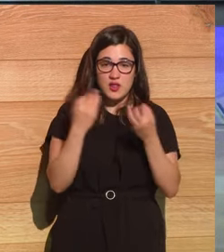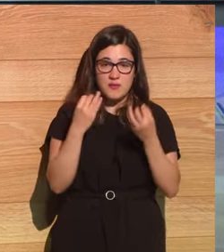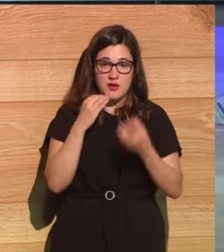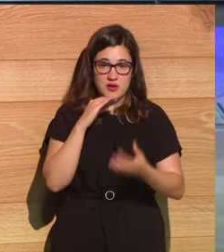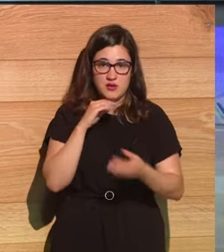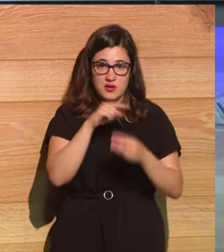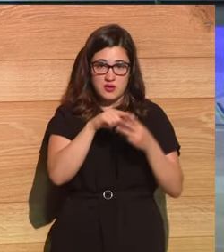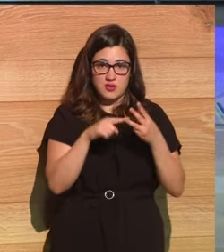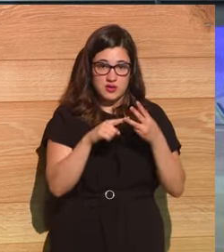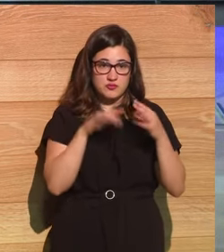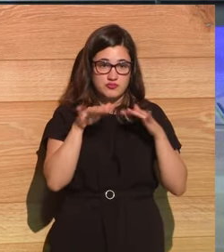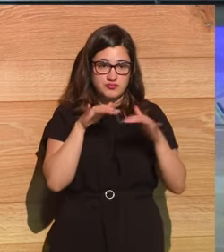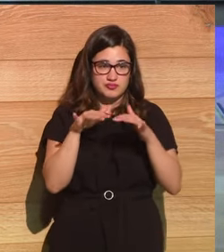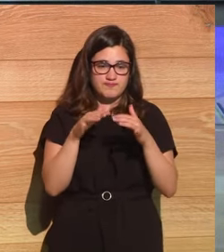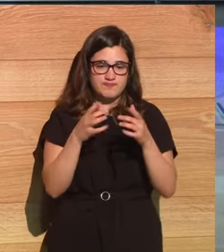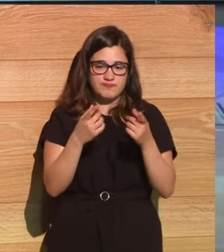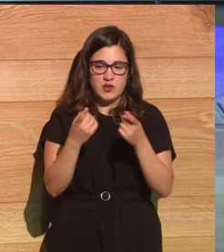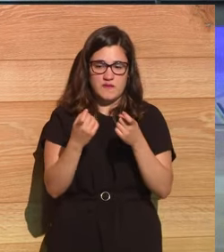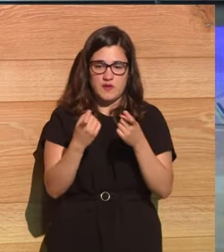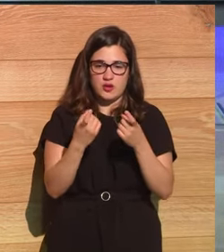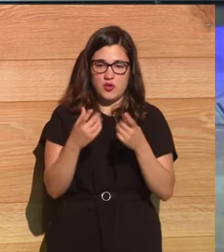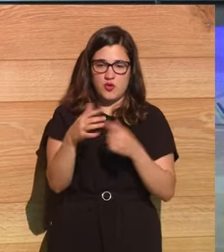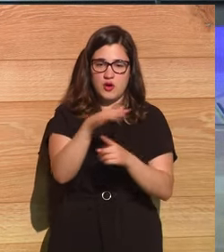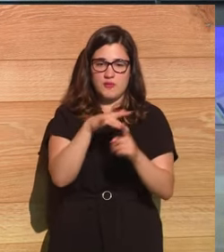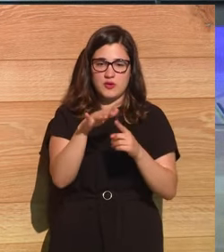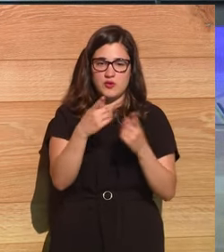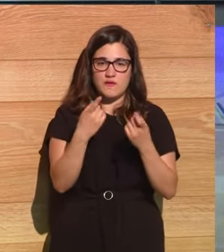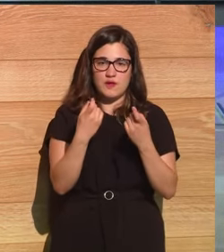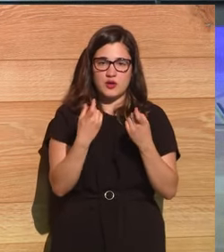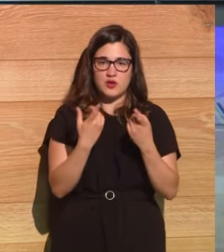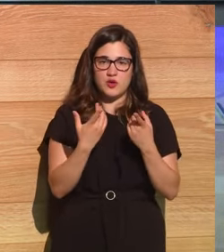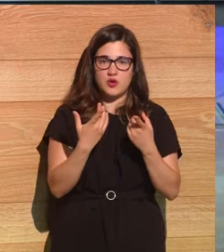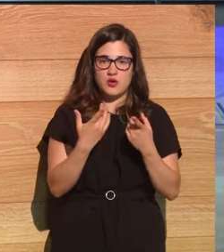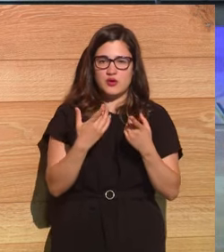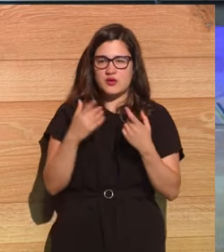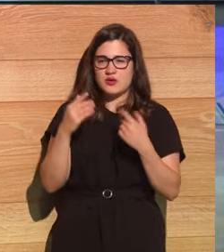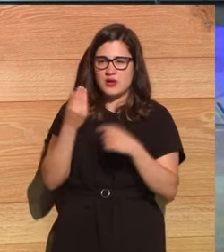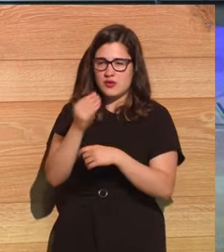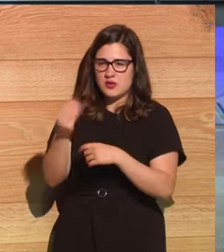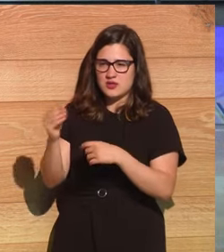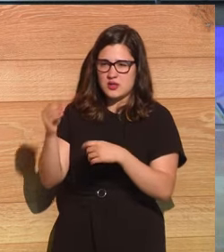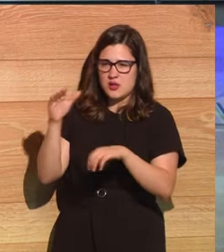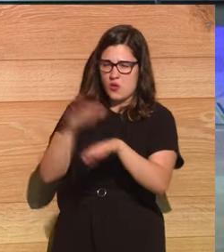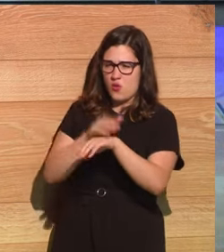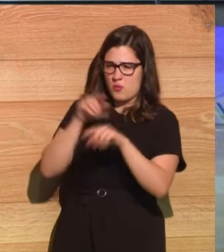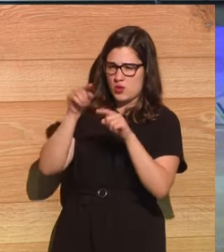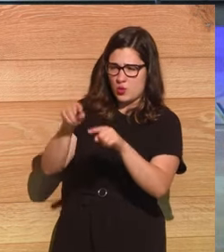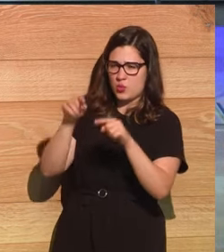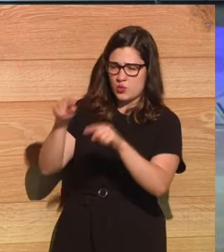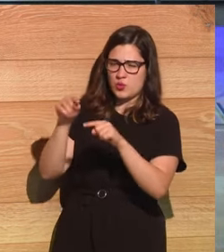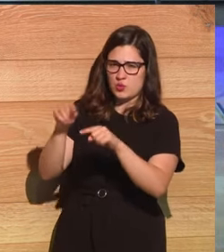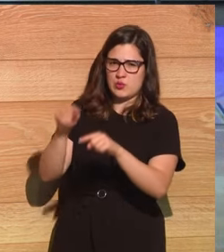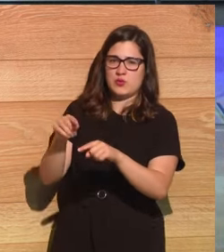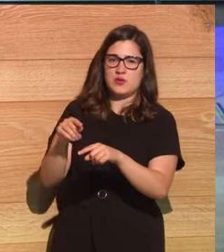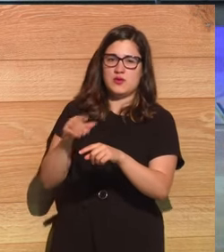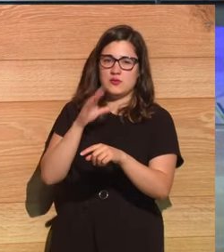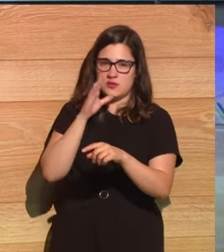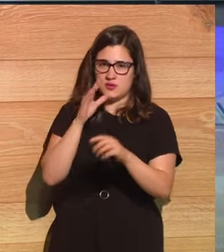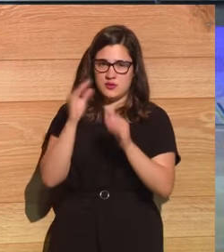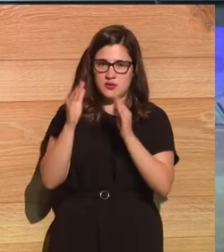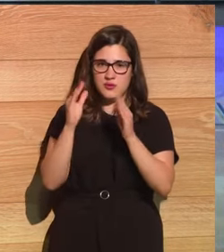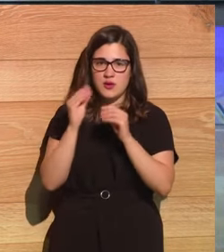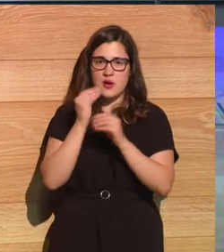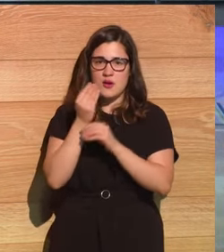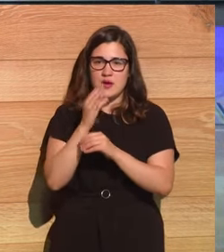competencias. Y esto ha sido terrible, yo digo, porque que se ha hablado y se les ha culpabilizado muchísimo a los adolescentes de lo vivido en la pandemia, que si no